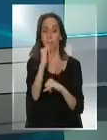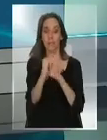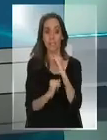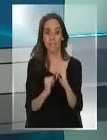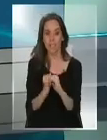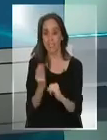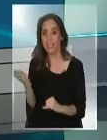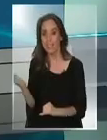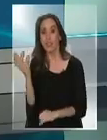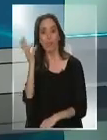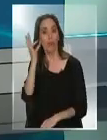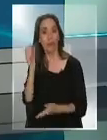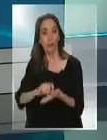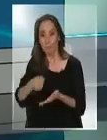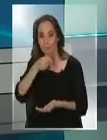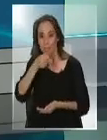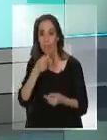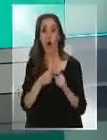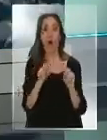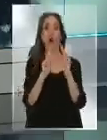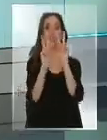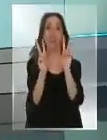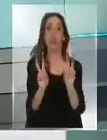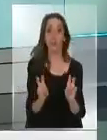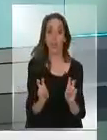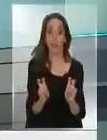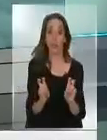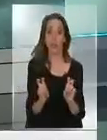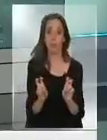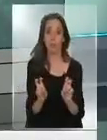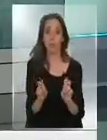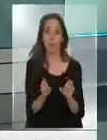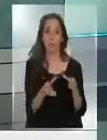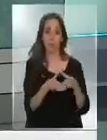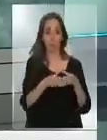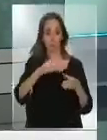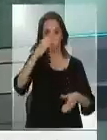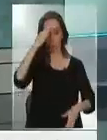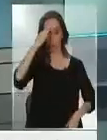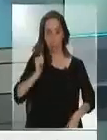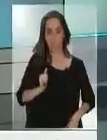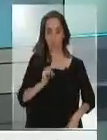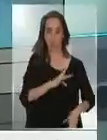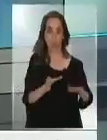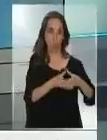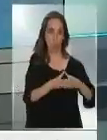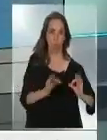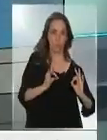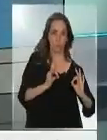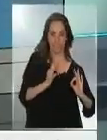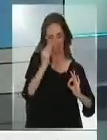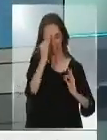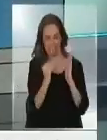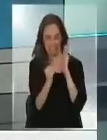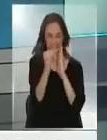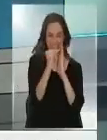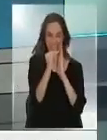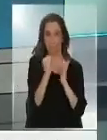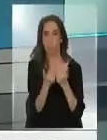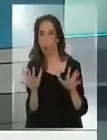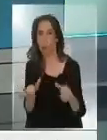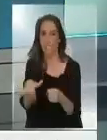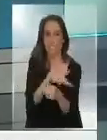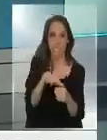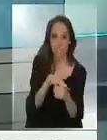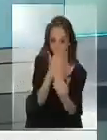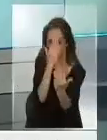Ya la escuchaban. Bien, vamos a cambiar de tema. Son la unidad de élite del Ejército de Chile. Ellos son capaces de enfrentar cualquier situación que